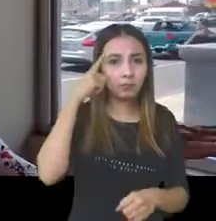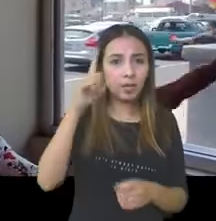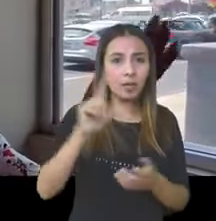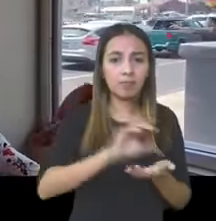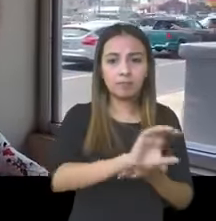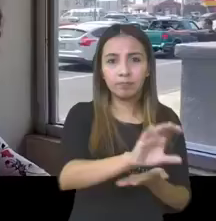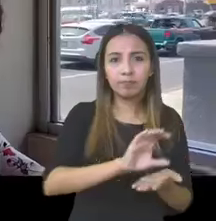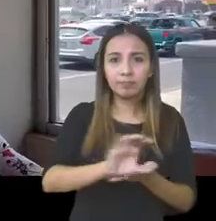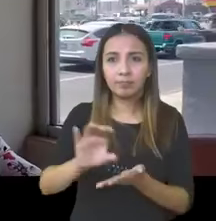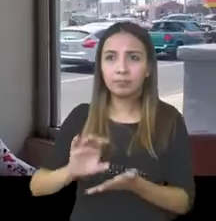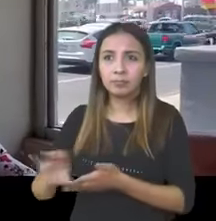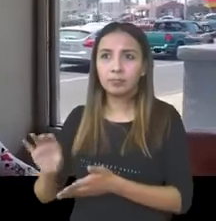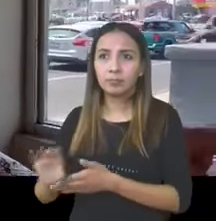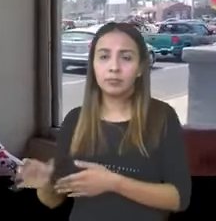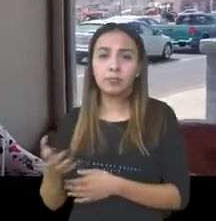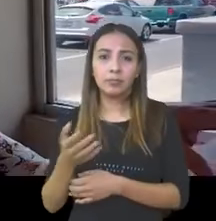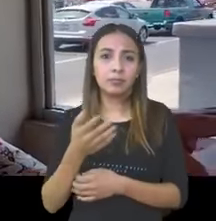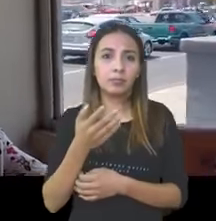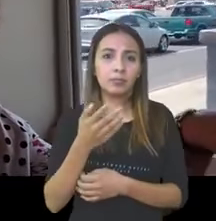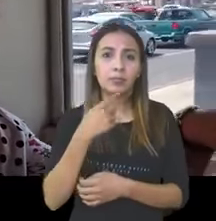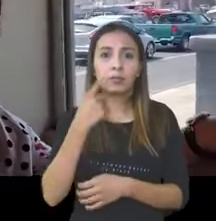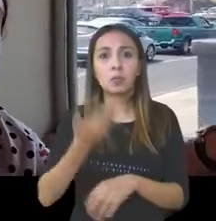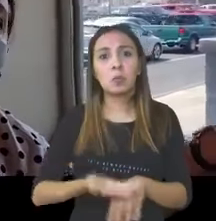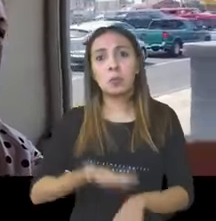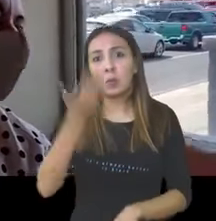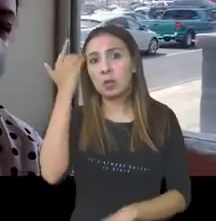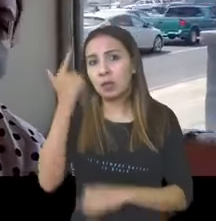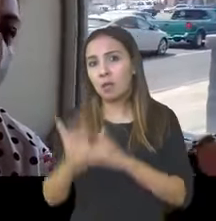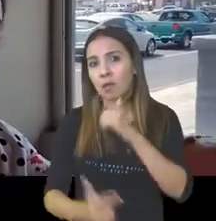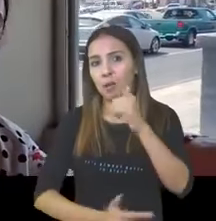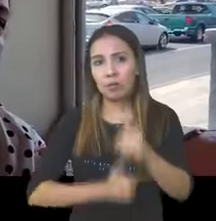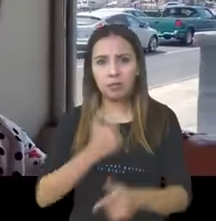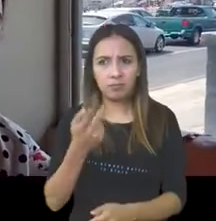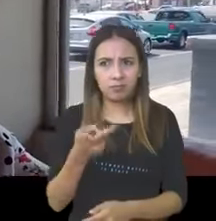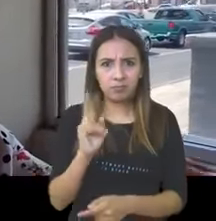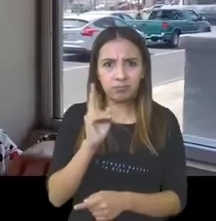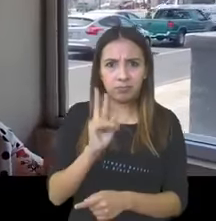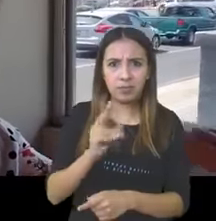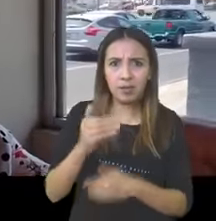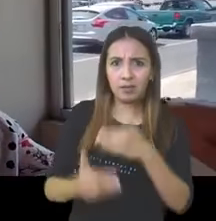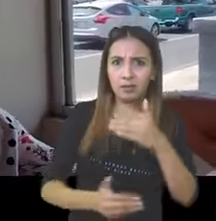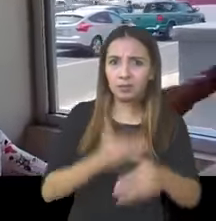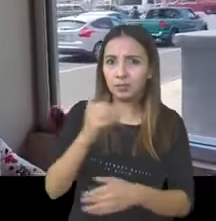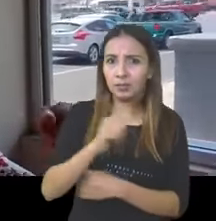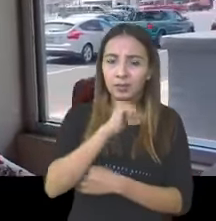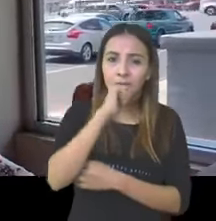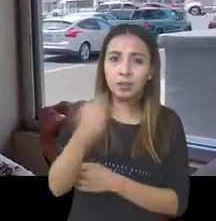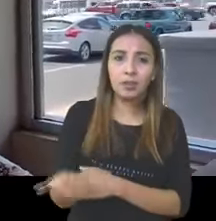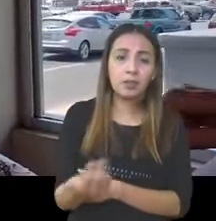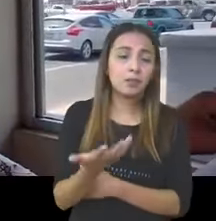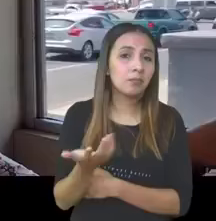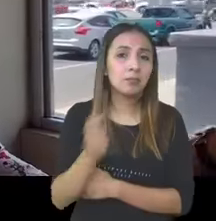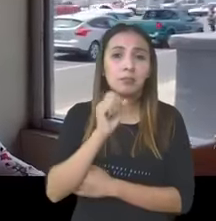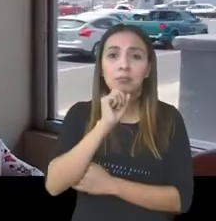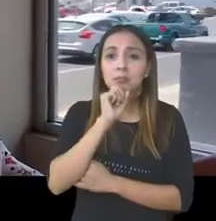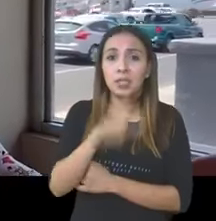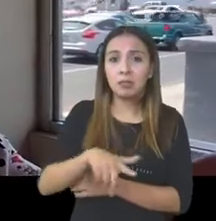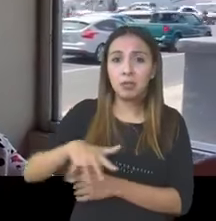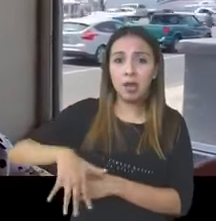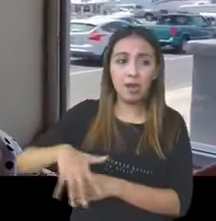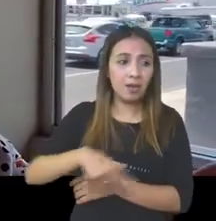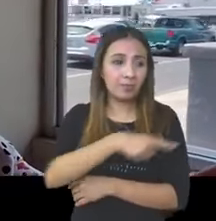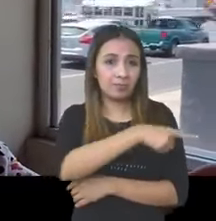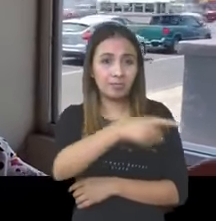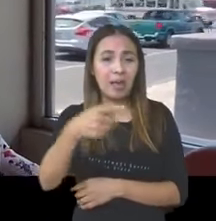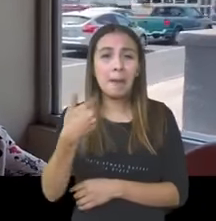muy lento, ¿verdad? No avanza. No avanza nada. Se quedó lo mismo que está diciendo estas chicas que